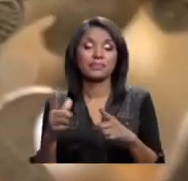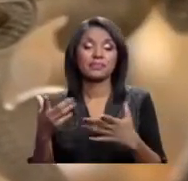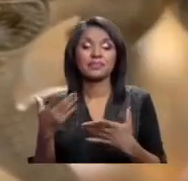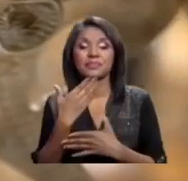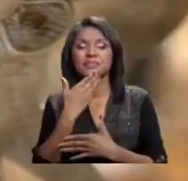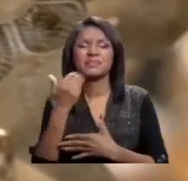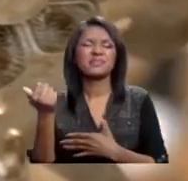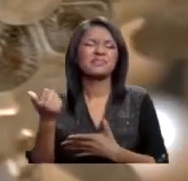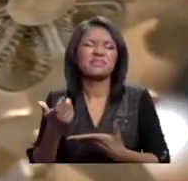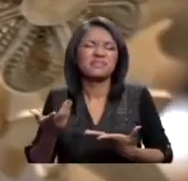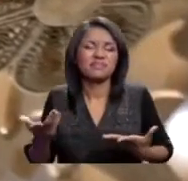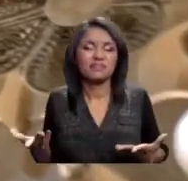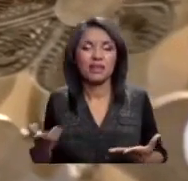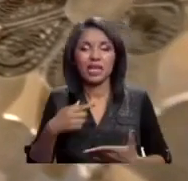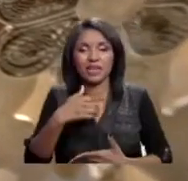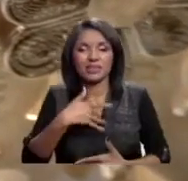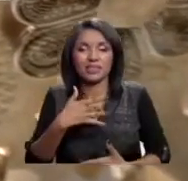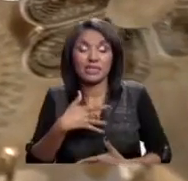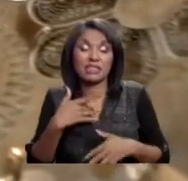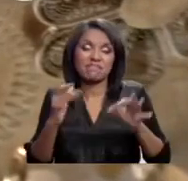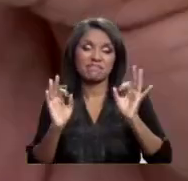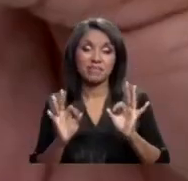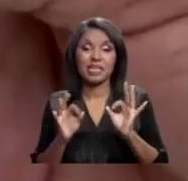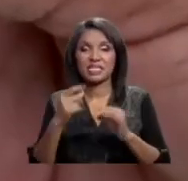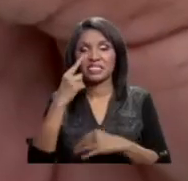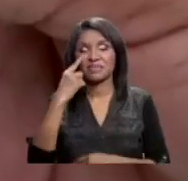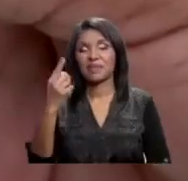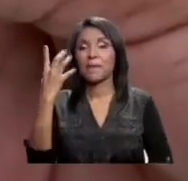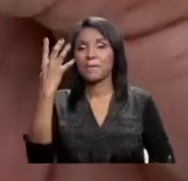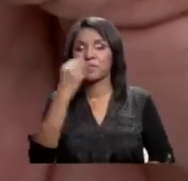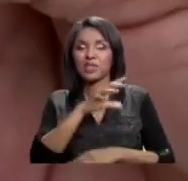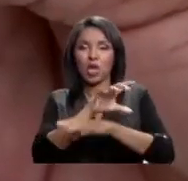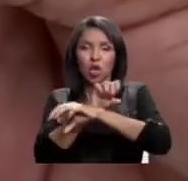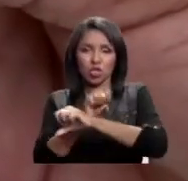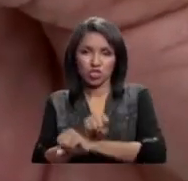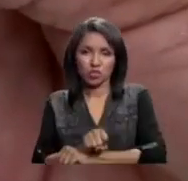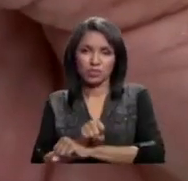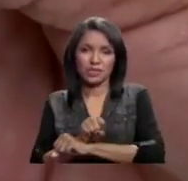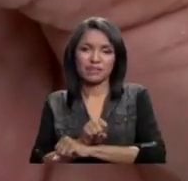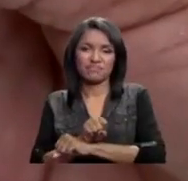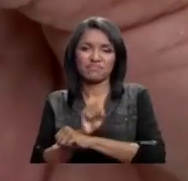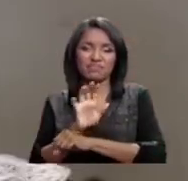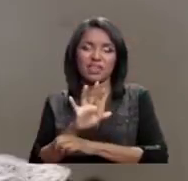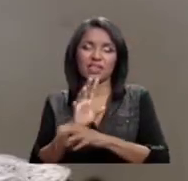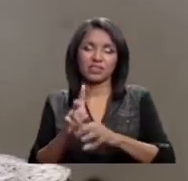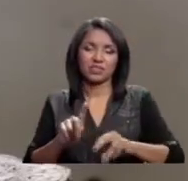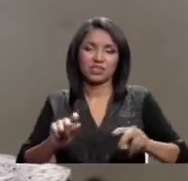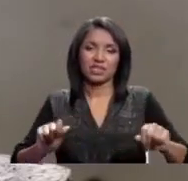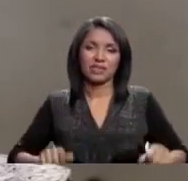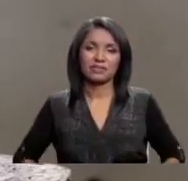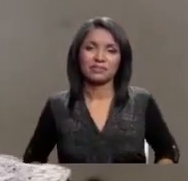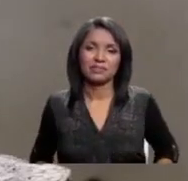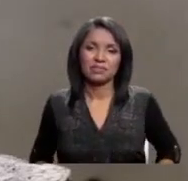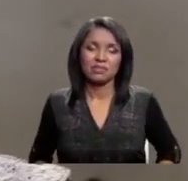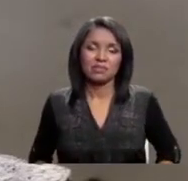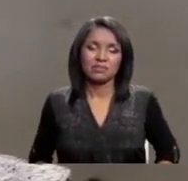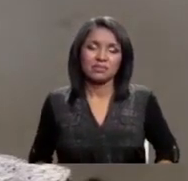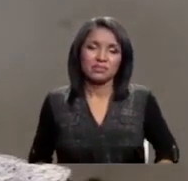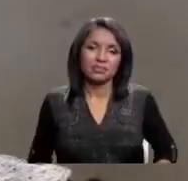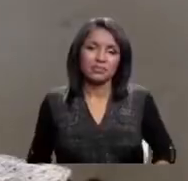dicen estos artesanos, es la satisfacción de ver las tradiciones de su tierra ataviando a cada soberana. Mucha